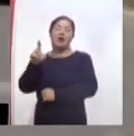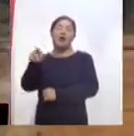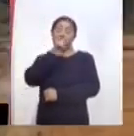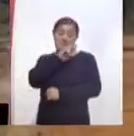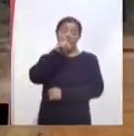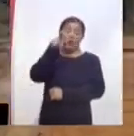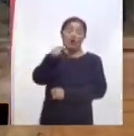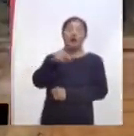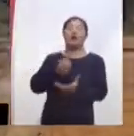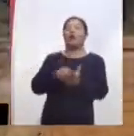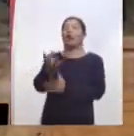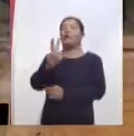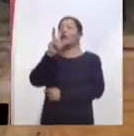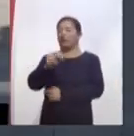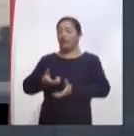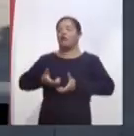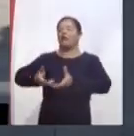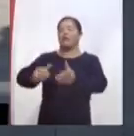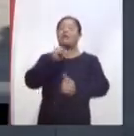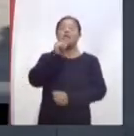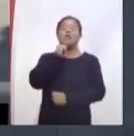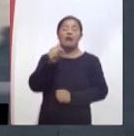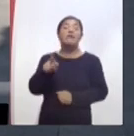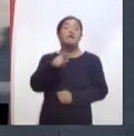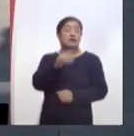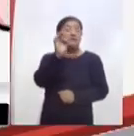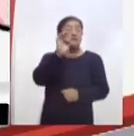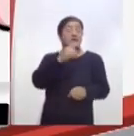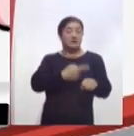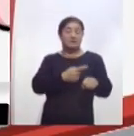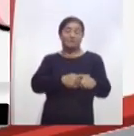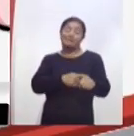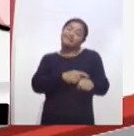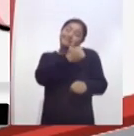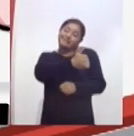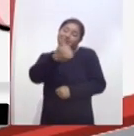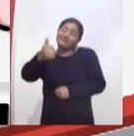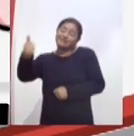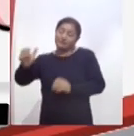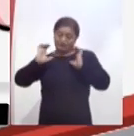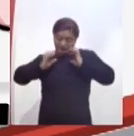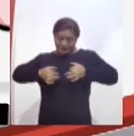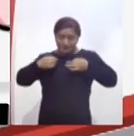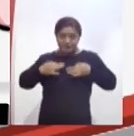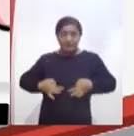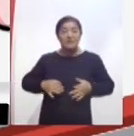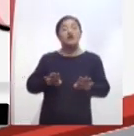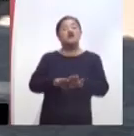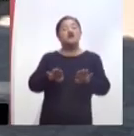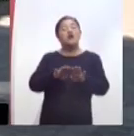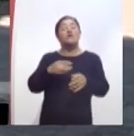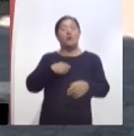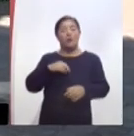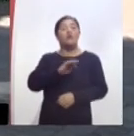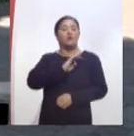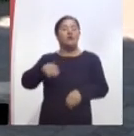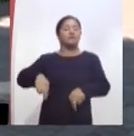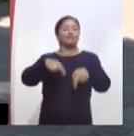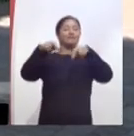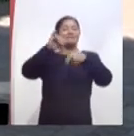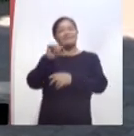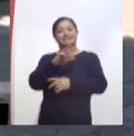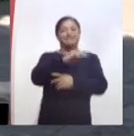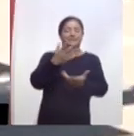salir a la calle, pues de enfermar, cada uno dependerá de su propio sistema inmunológico para recuperarse. Subrayan que el